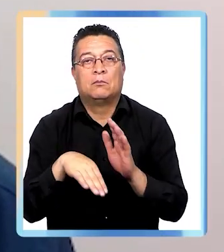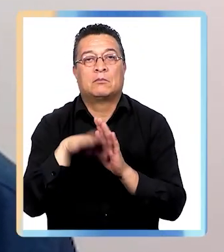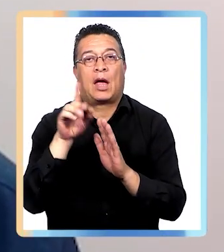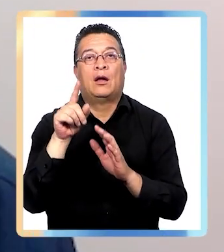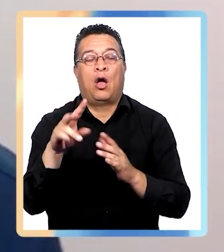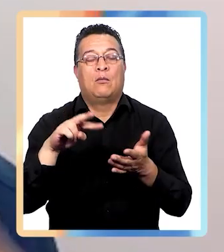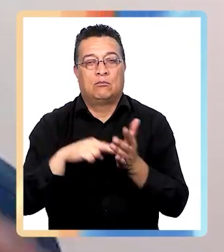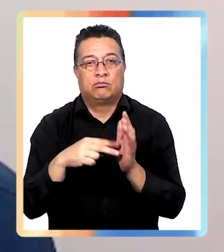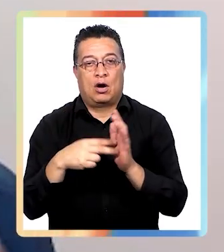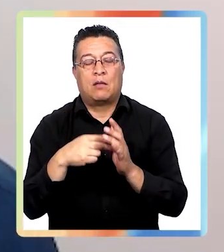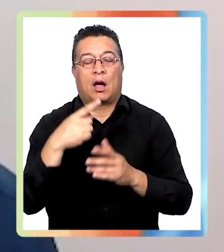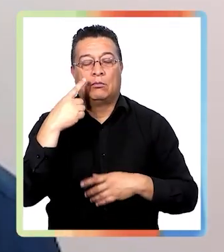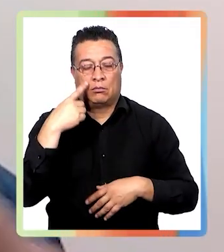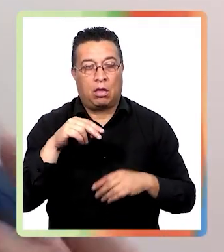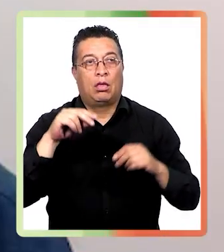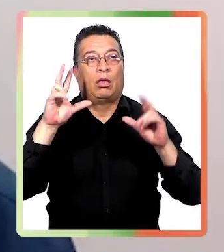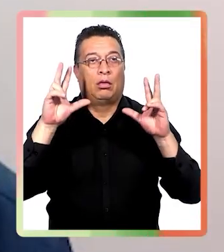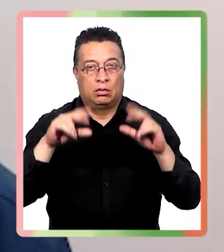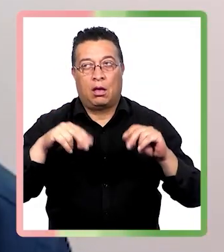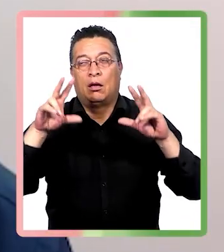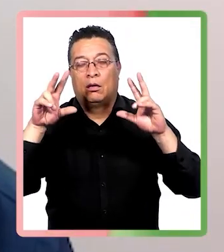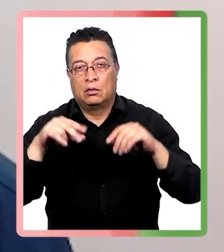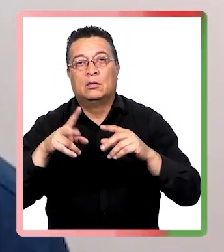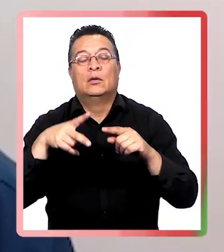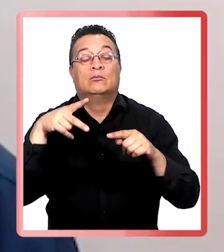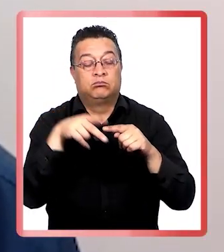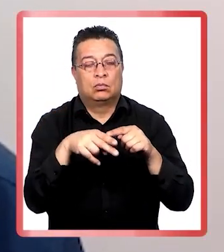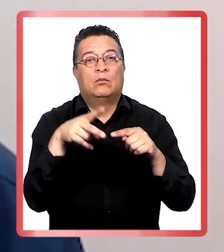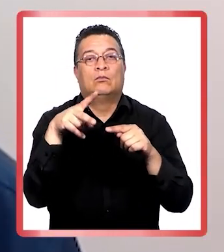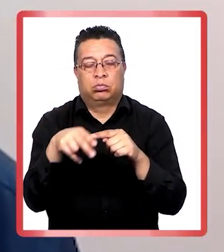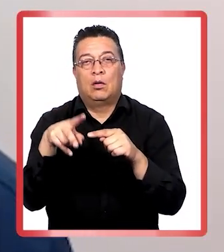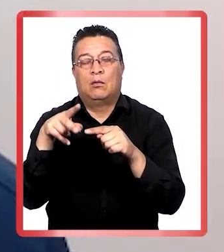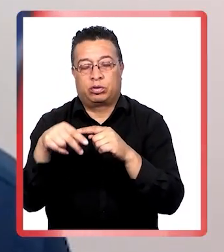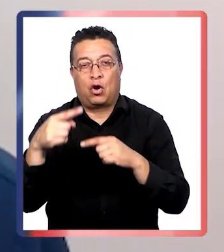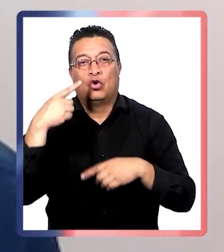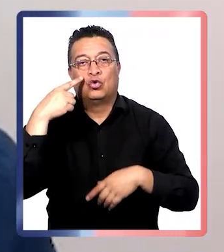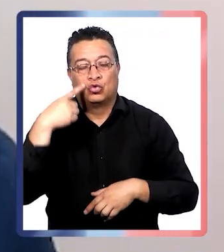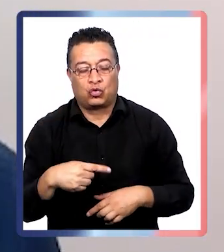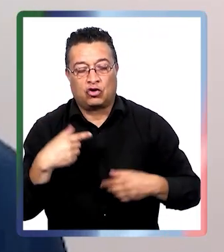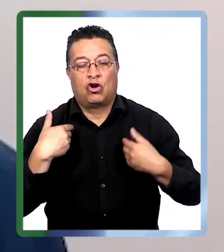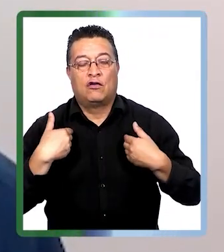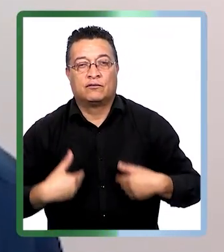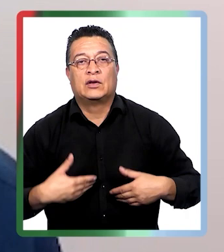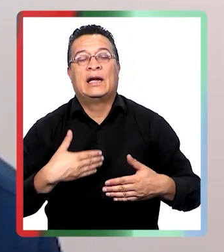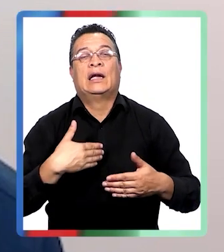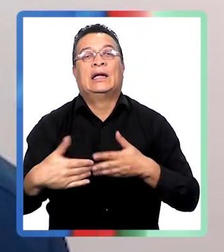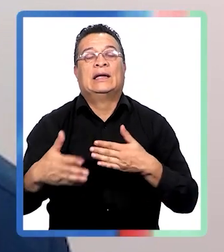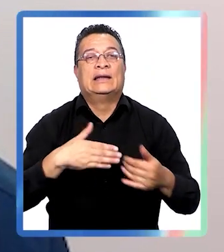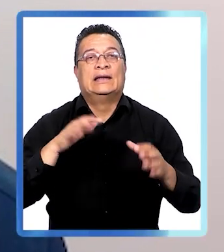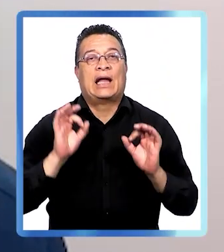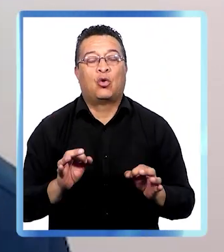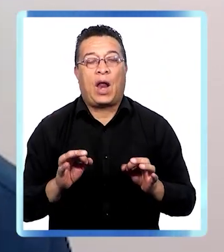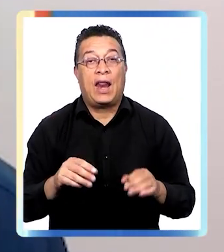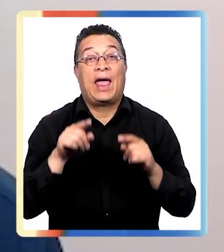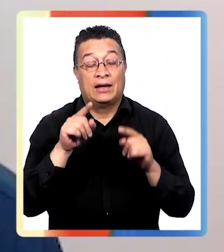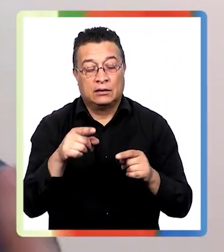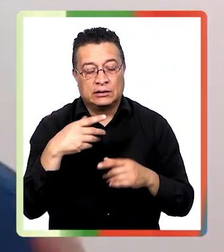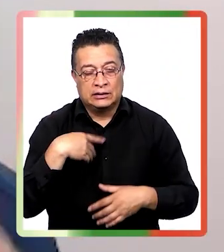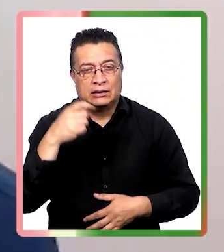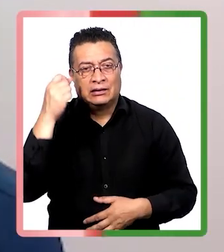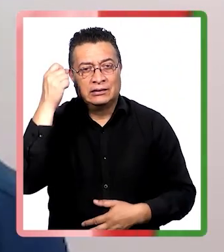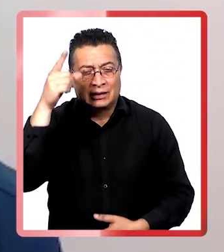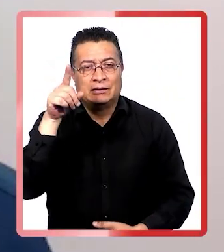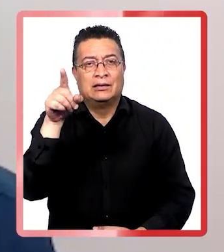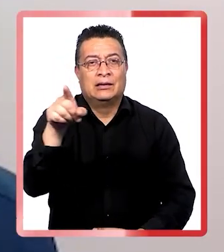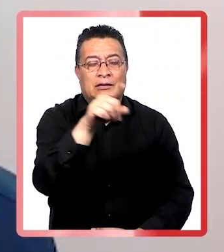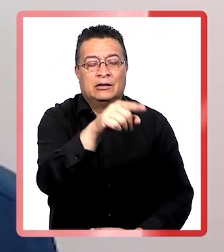dependencia, generar problemas de somnolencia, interrumpe el sueño fisiológico natural. Así que quiero que